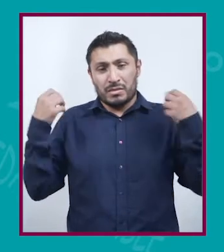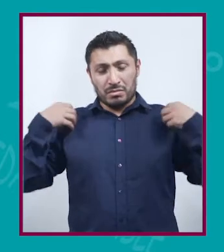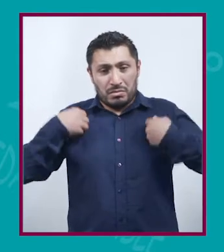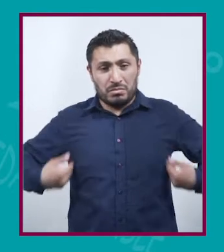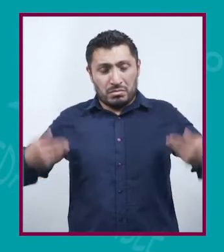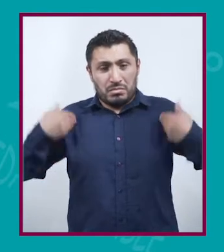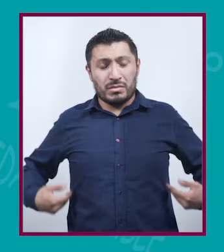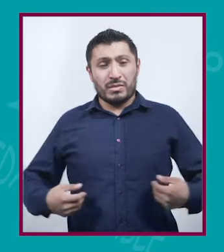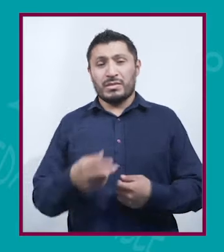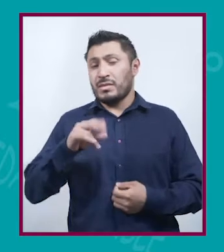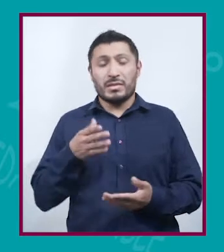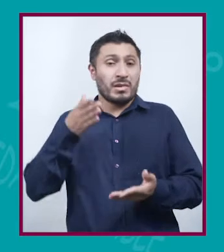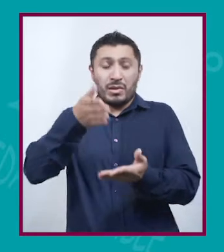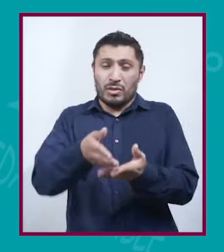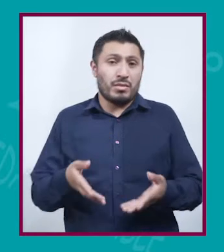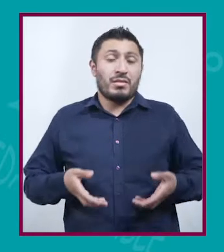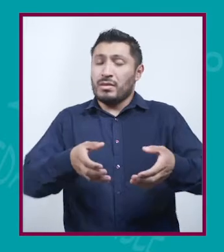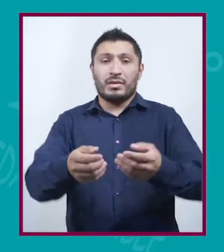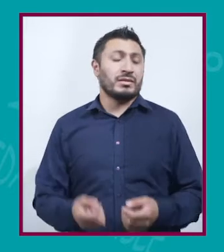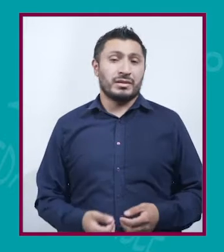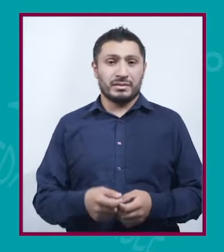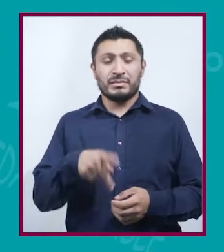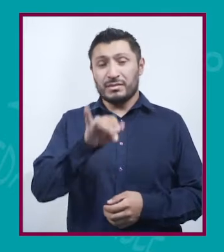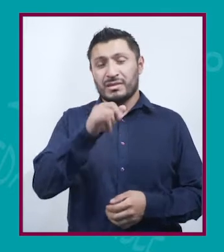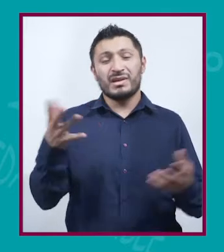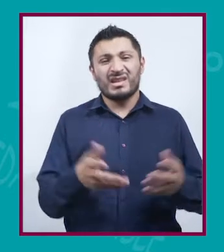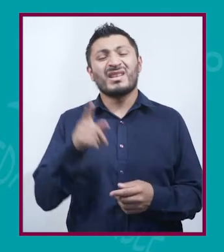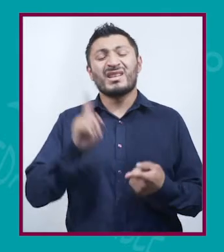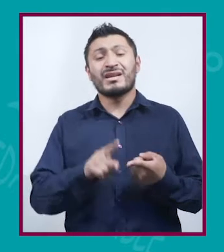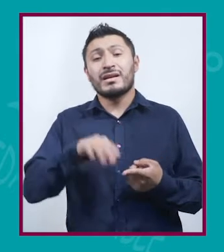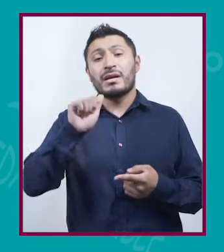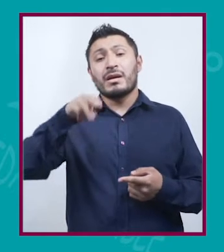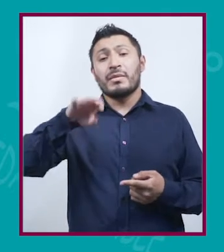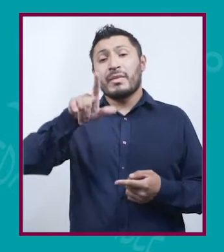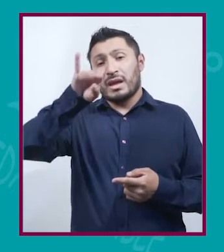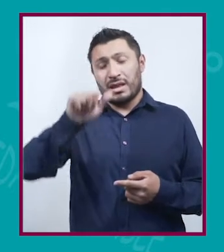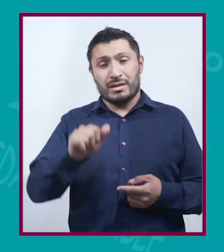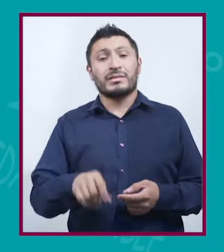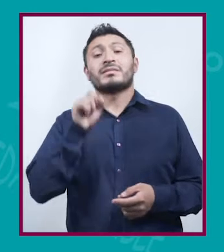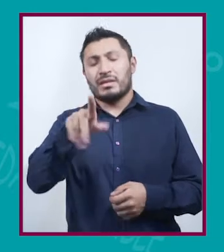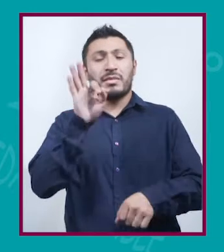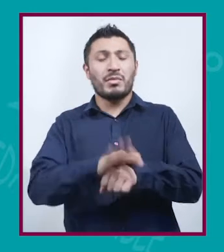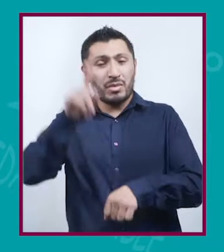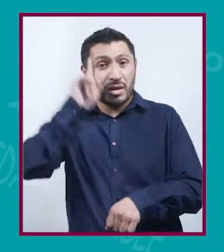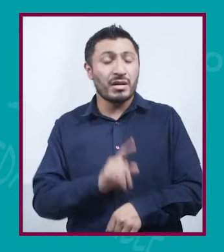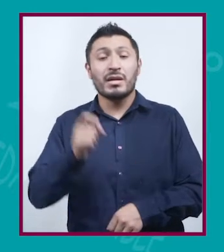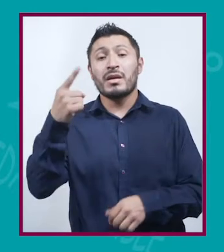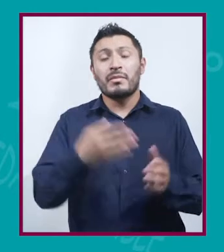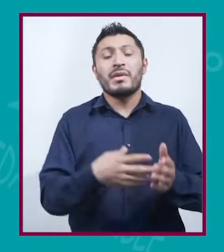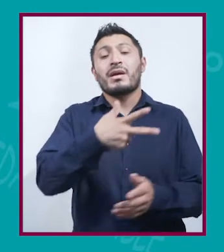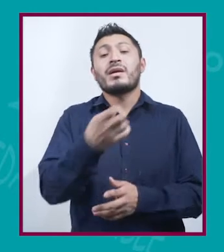no se atrevió a presentarse así en lugares públicos. Quien sí lo hizo fue Amelia Jenks Bloomer, también feminista, que